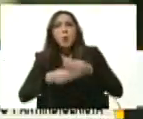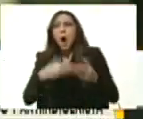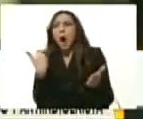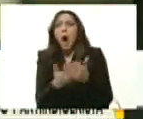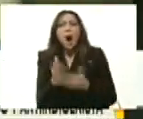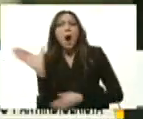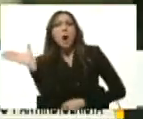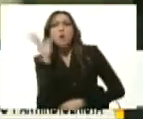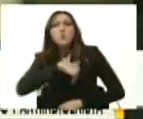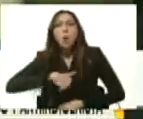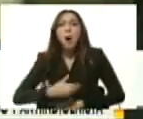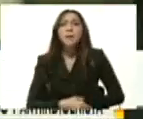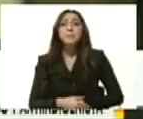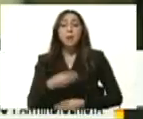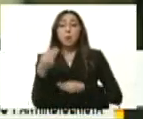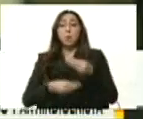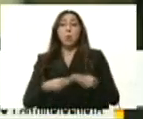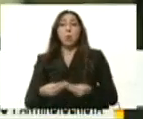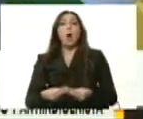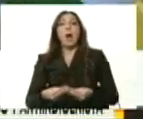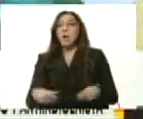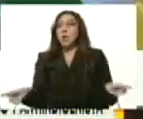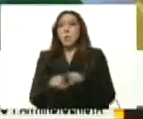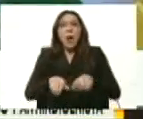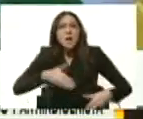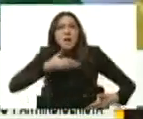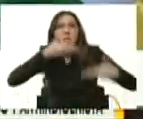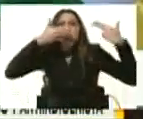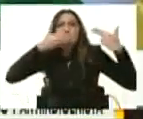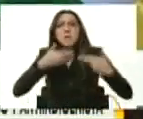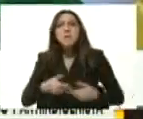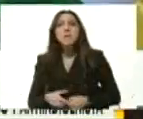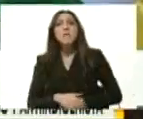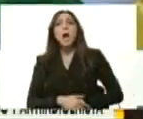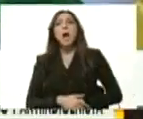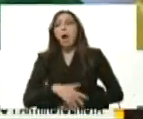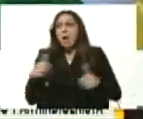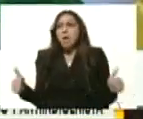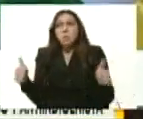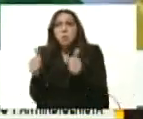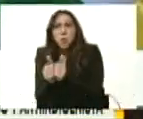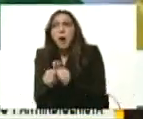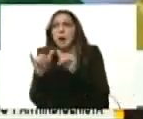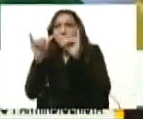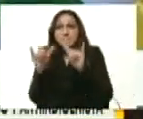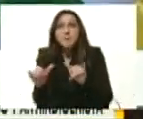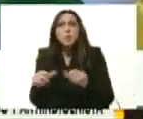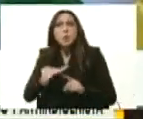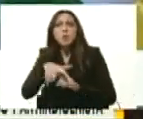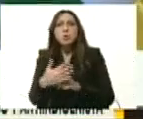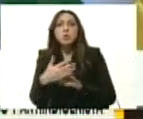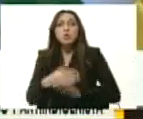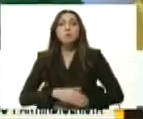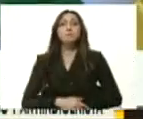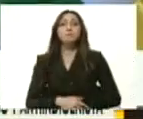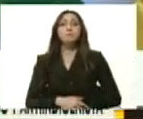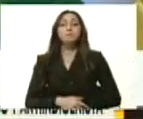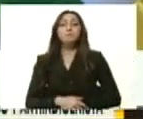se sindicaba de sediciosos, terroristas y o cómplices del terrorismo. En este